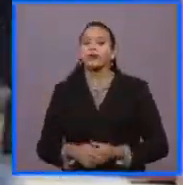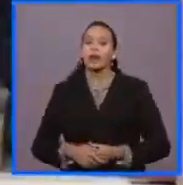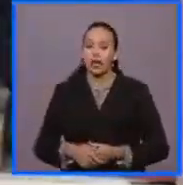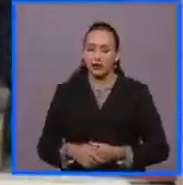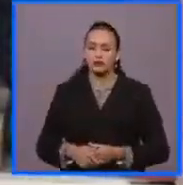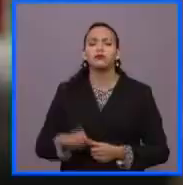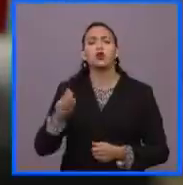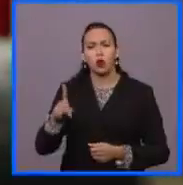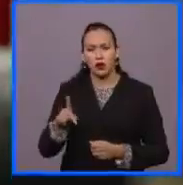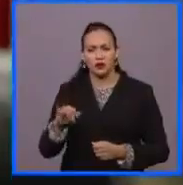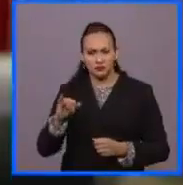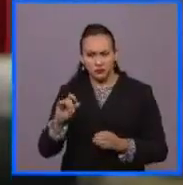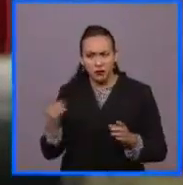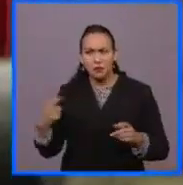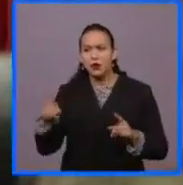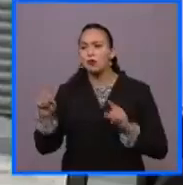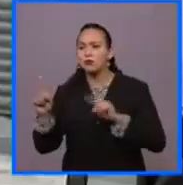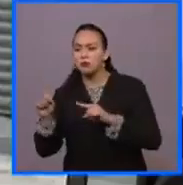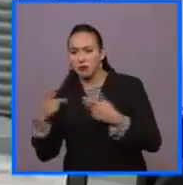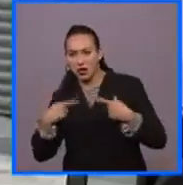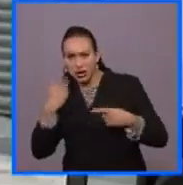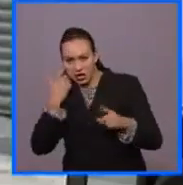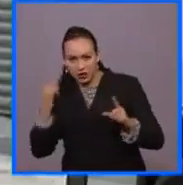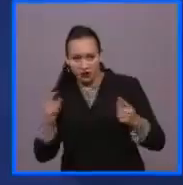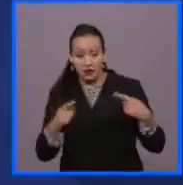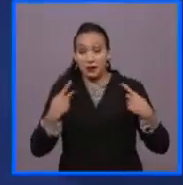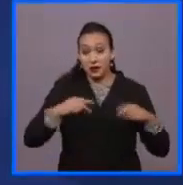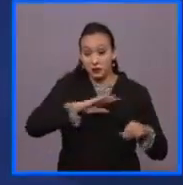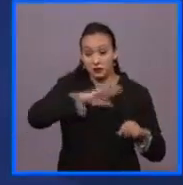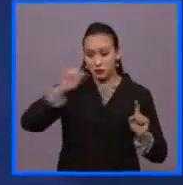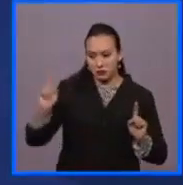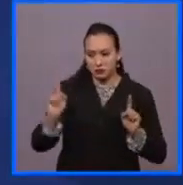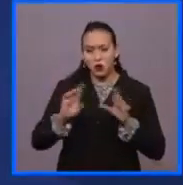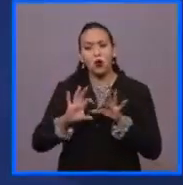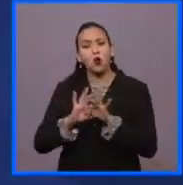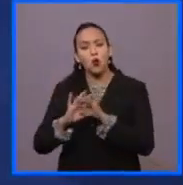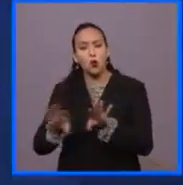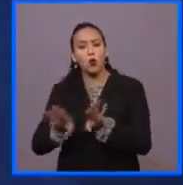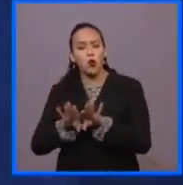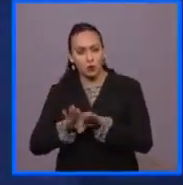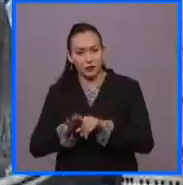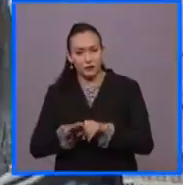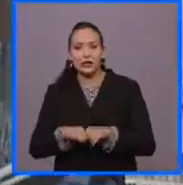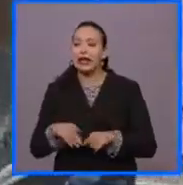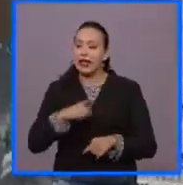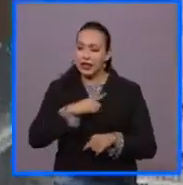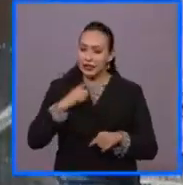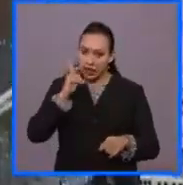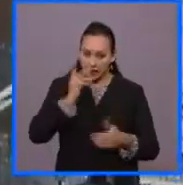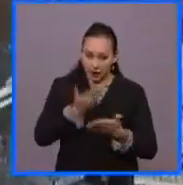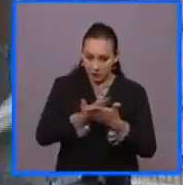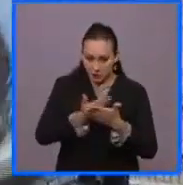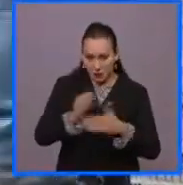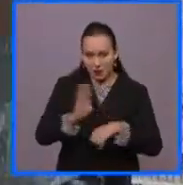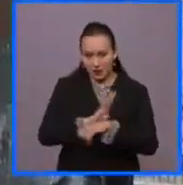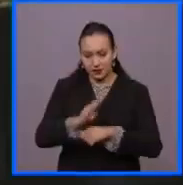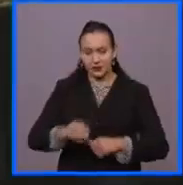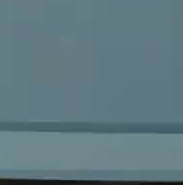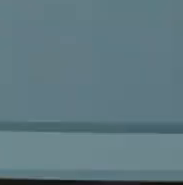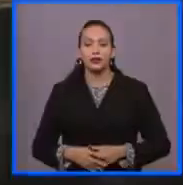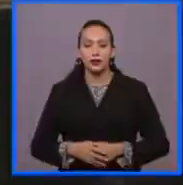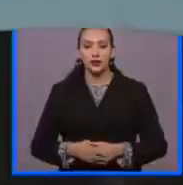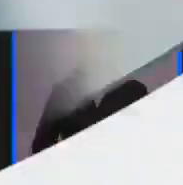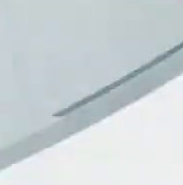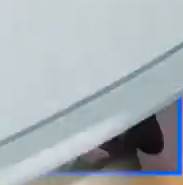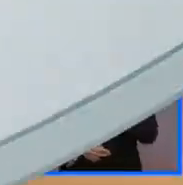de legitimación para obtener los provechos laborales generados por la muerte de una persona trabajadora.